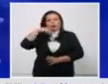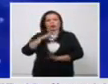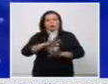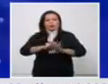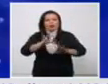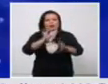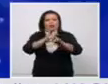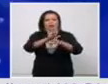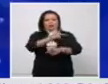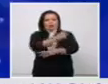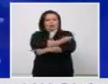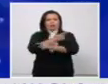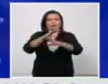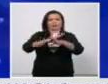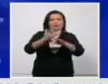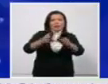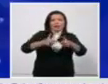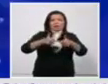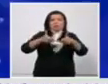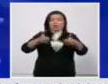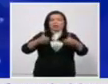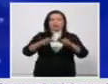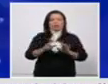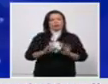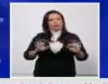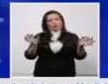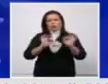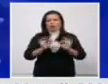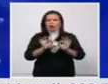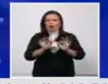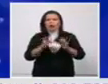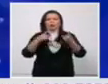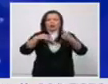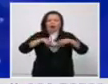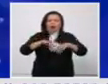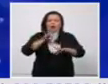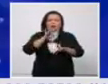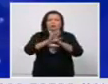hasta finales de año. Y ayer nuevamente una cifra superior,